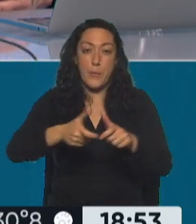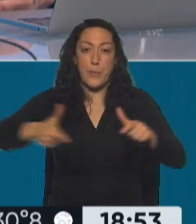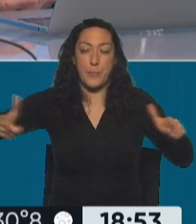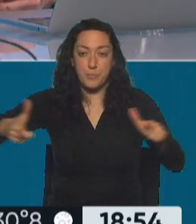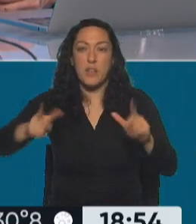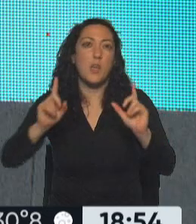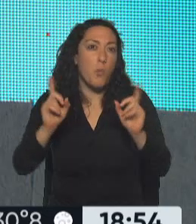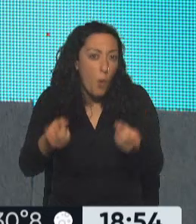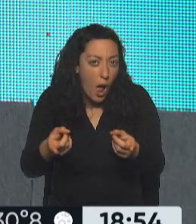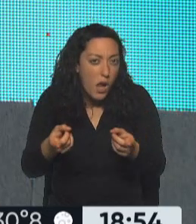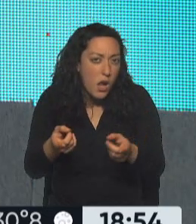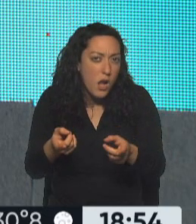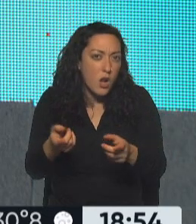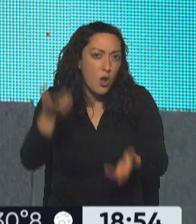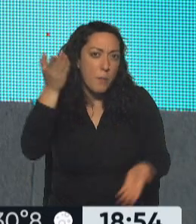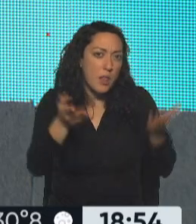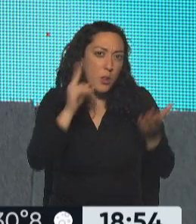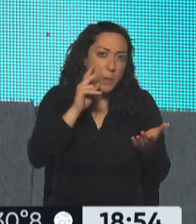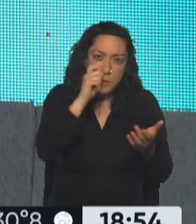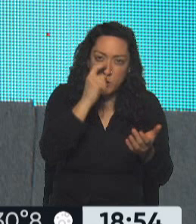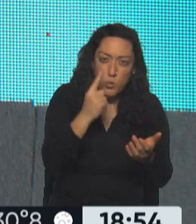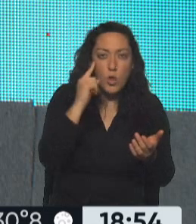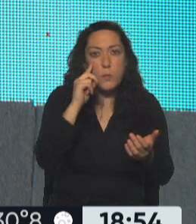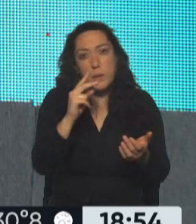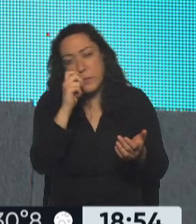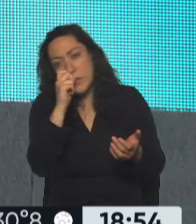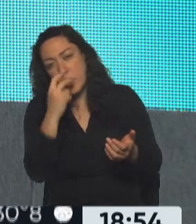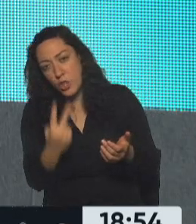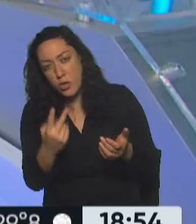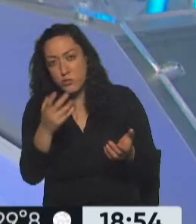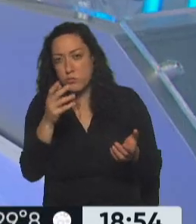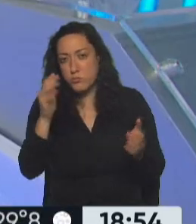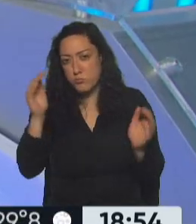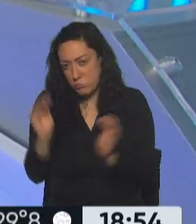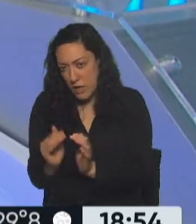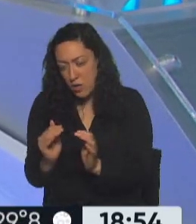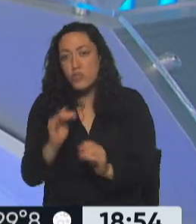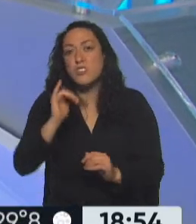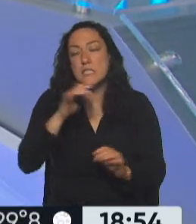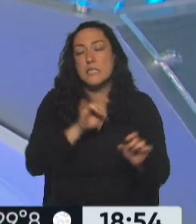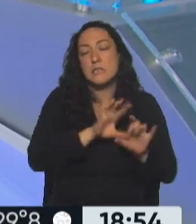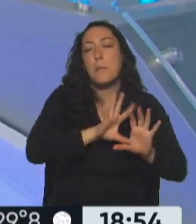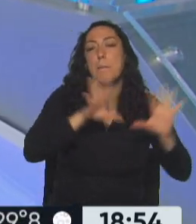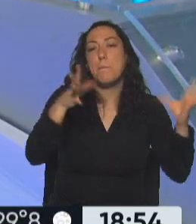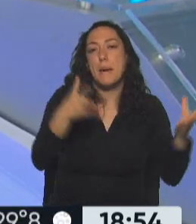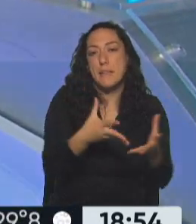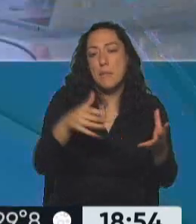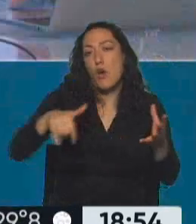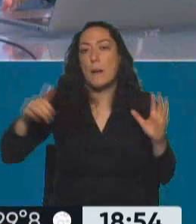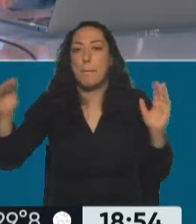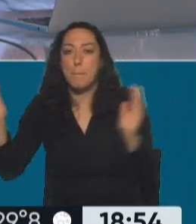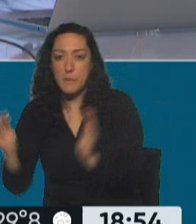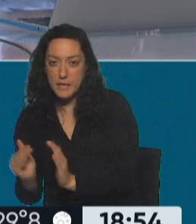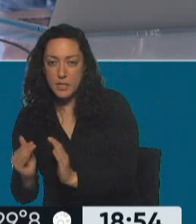una cifra baja comparada con 2021, 2022? Muy baja, sí. Comparada con lo que fue la pandemia. Pero hay que tener cuidado,